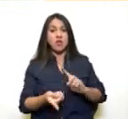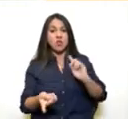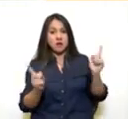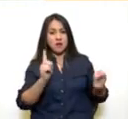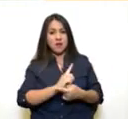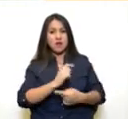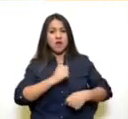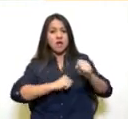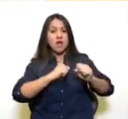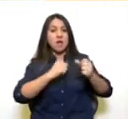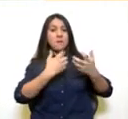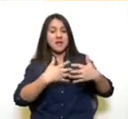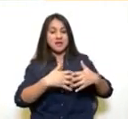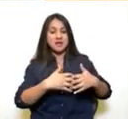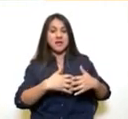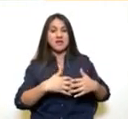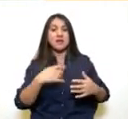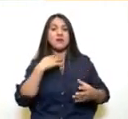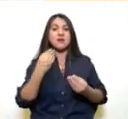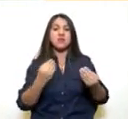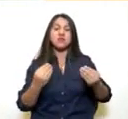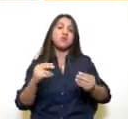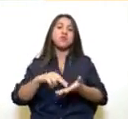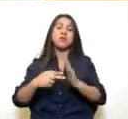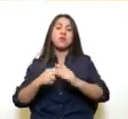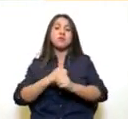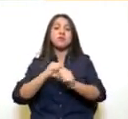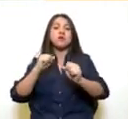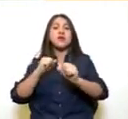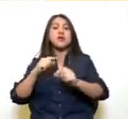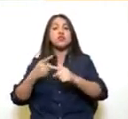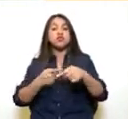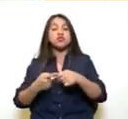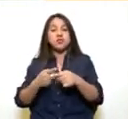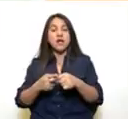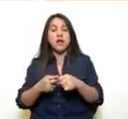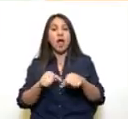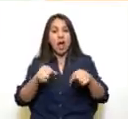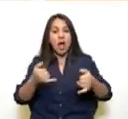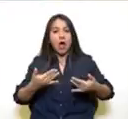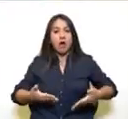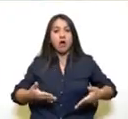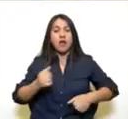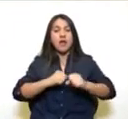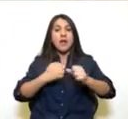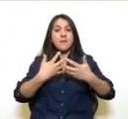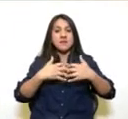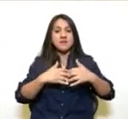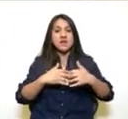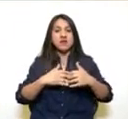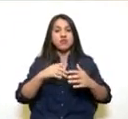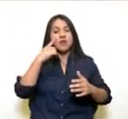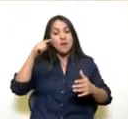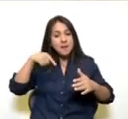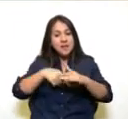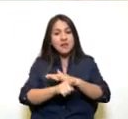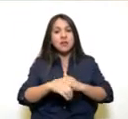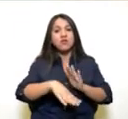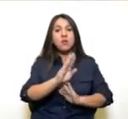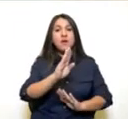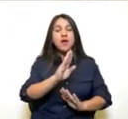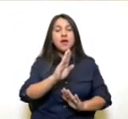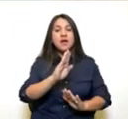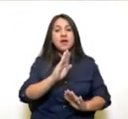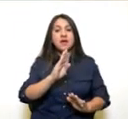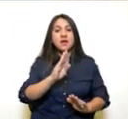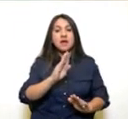empresariado que a partir de lo que ocurrió en el este libro que pasó ahora se está sensibilizando y está empezando a mirar más hacia la realidad popular